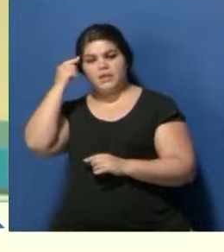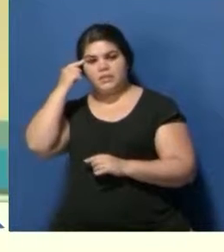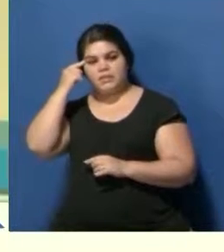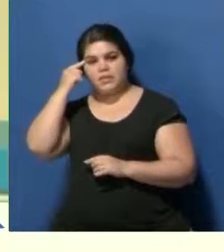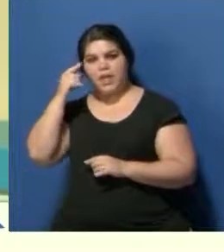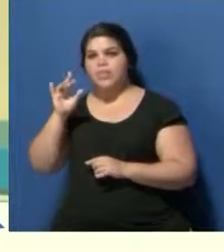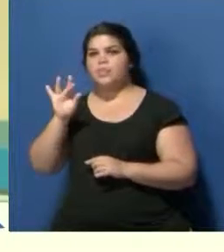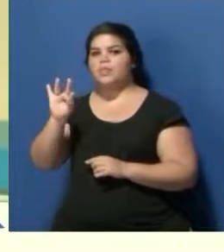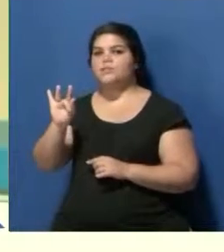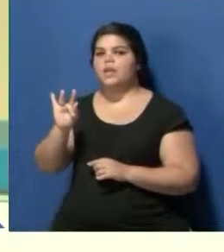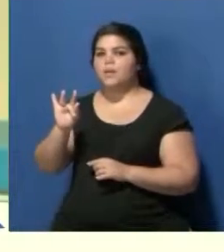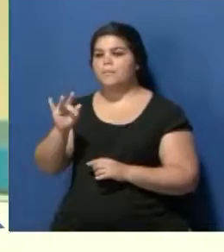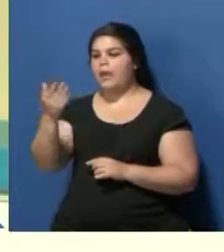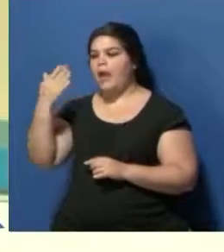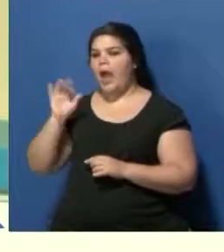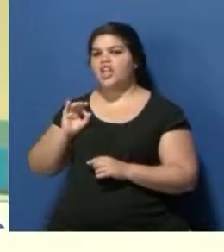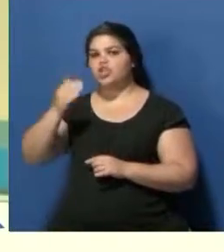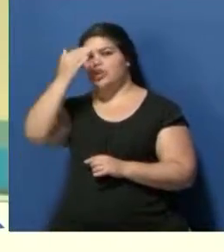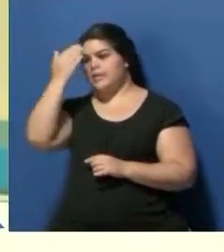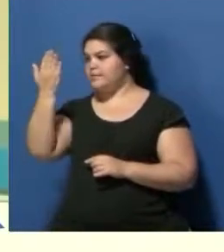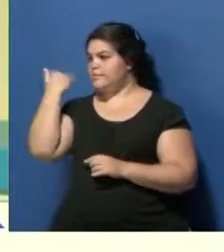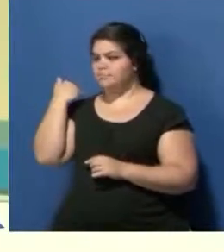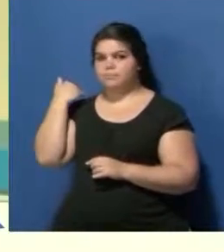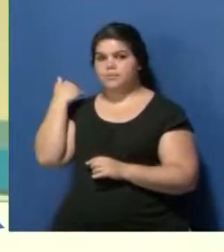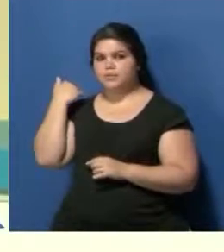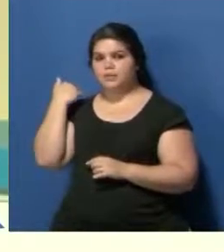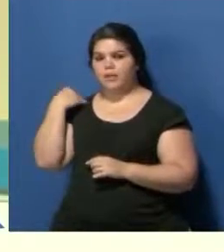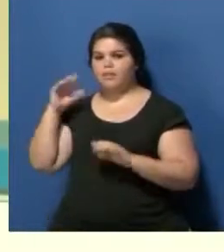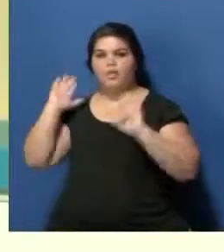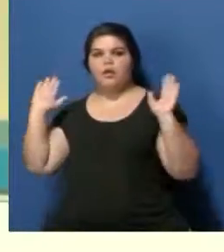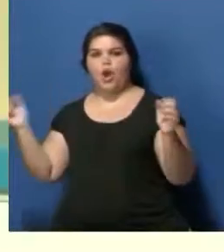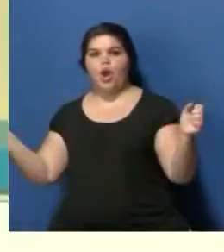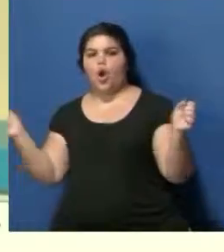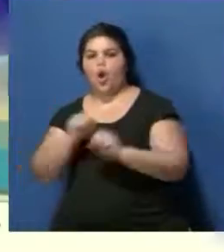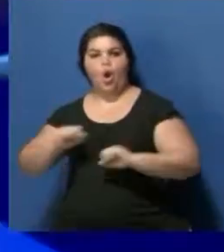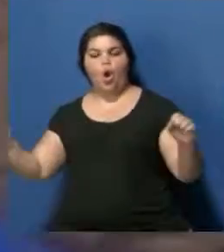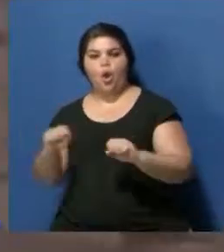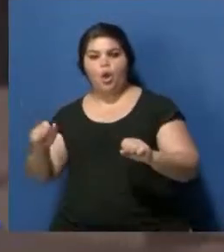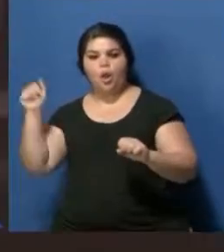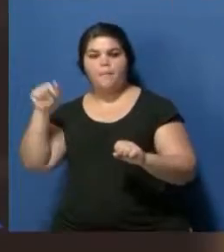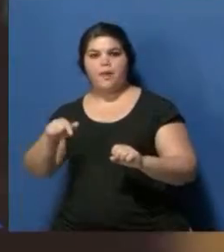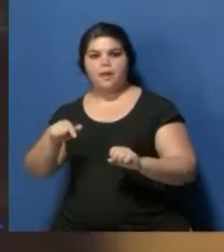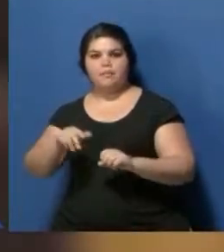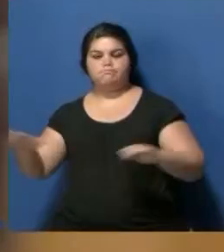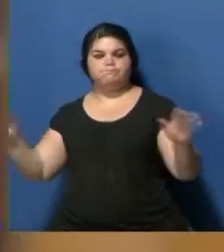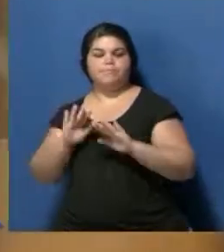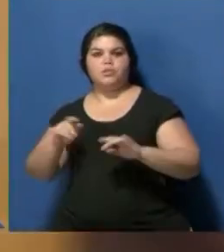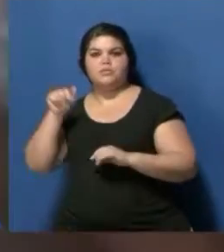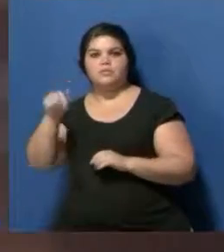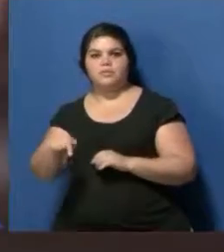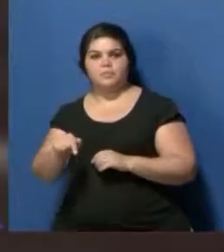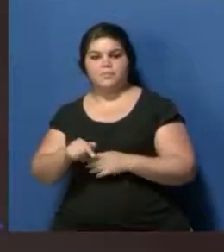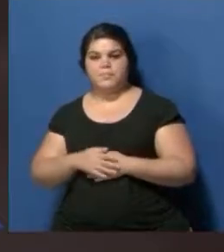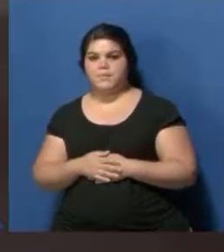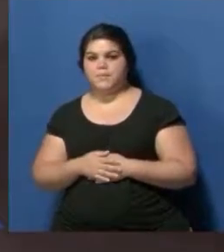día de diciembre de hace 15 años, de la noche a la mañana, estalló. La palabra estallido, por ahí parece que, bueno, de